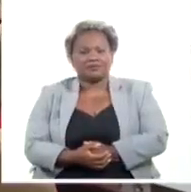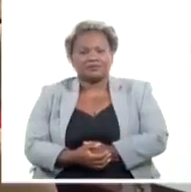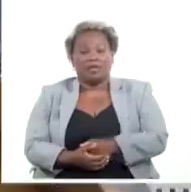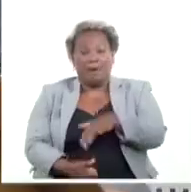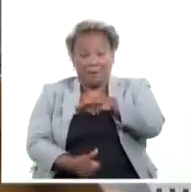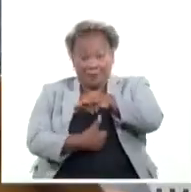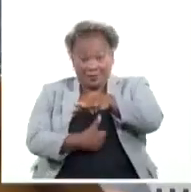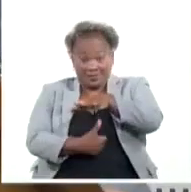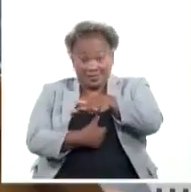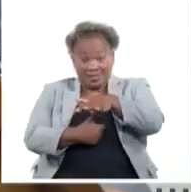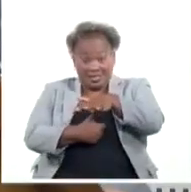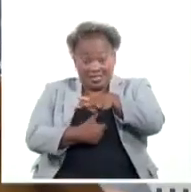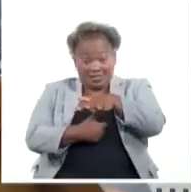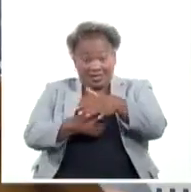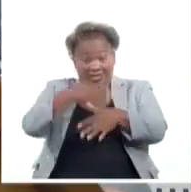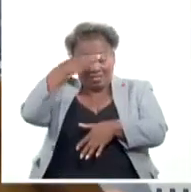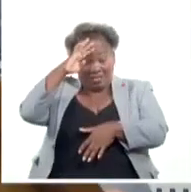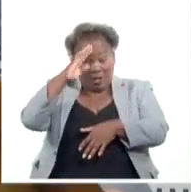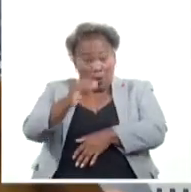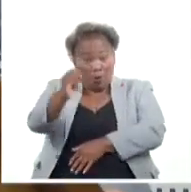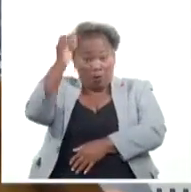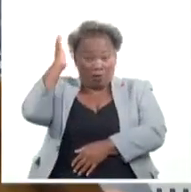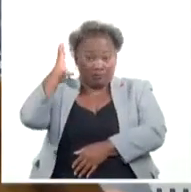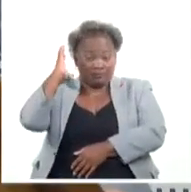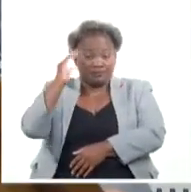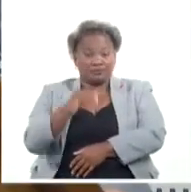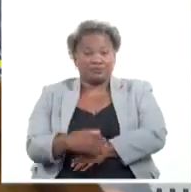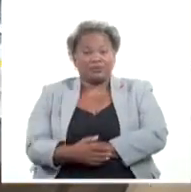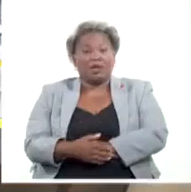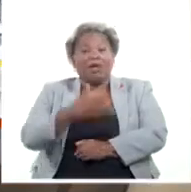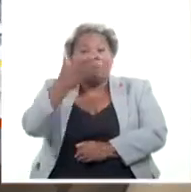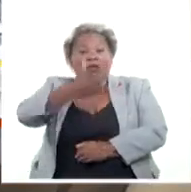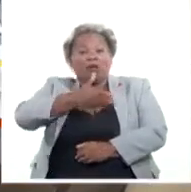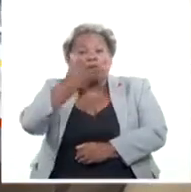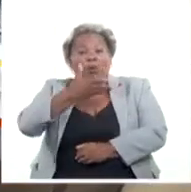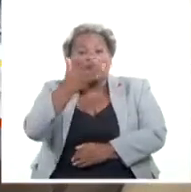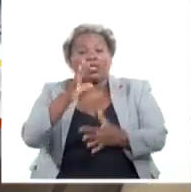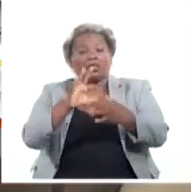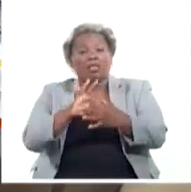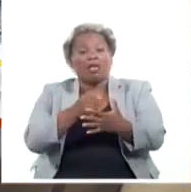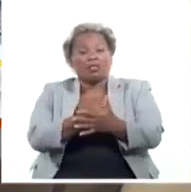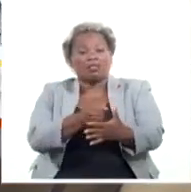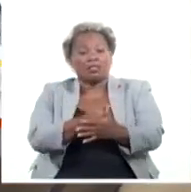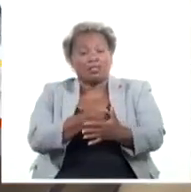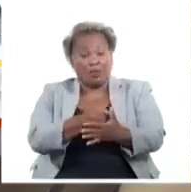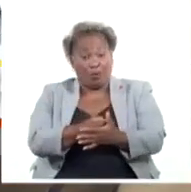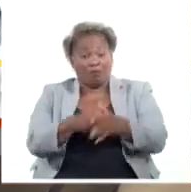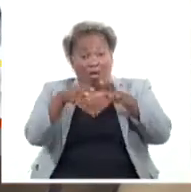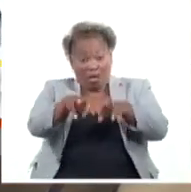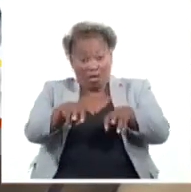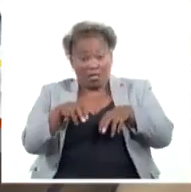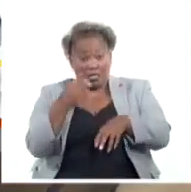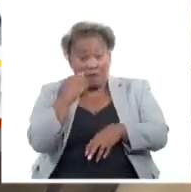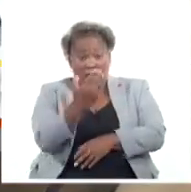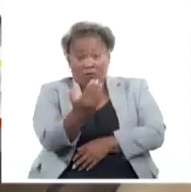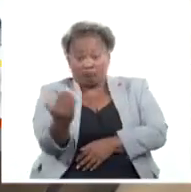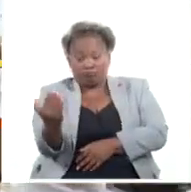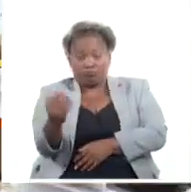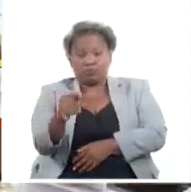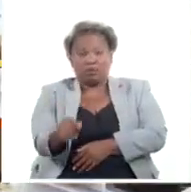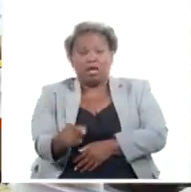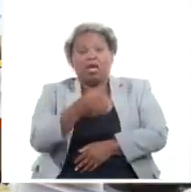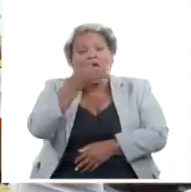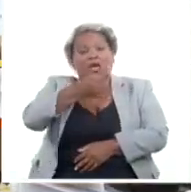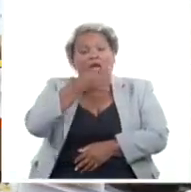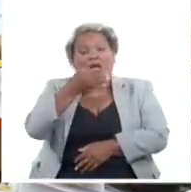El presidente de la República de Cuba, Miguel Díaz-Canel Bermúdez, al rendir cuentas de su gestión ante la Asamblea Nacional del Poder Popular, comentó